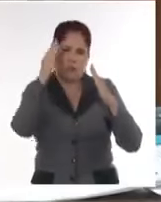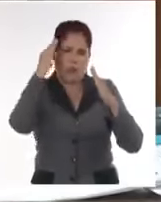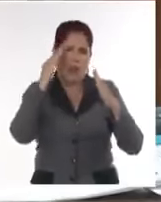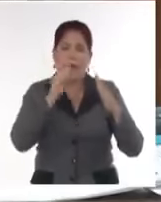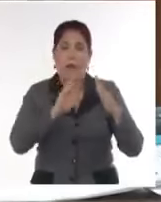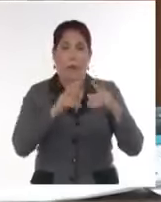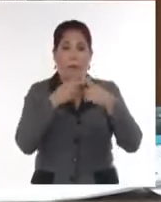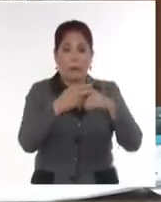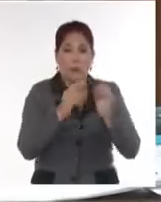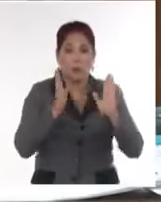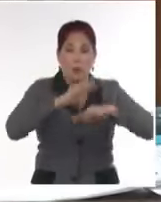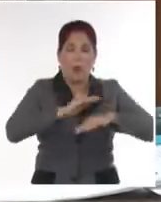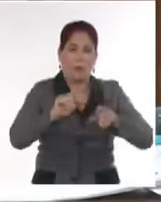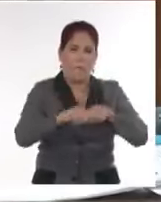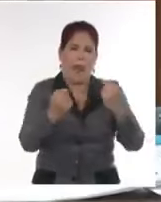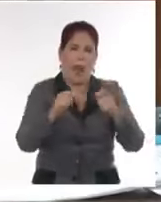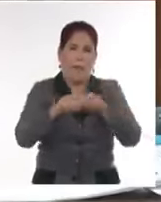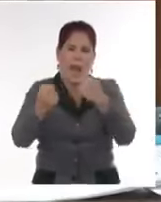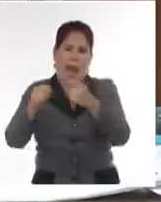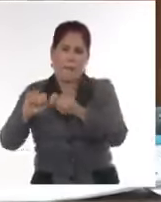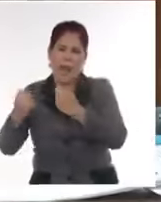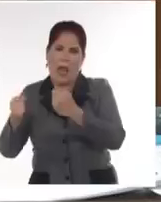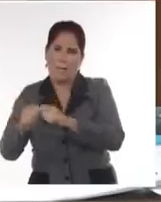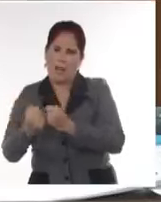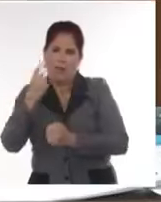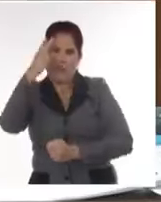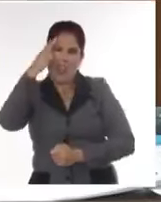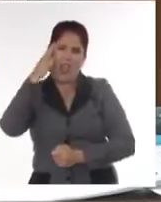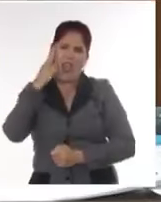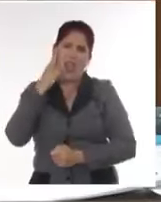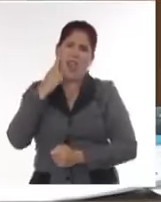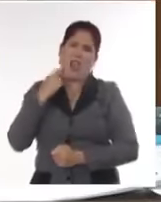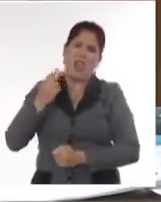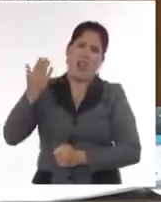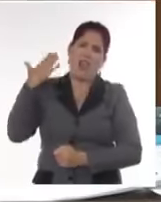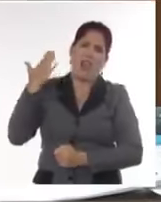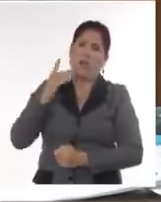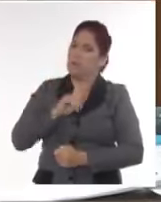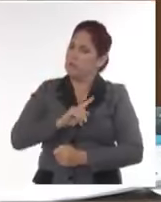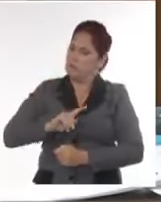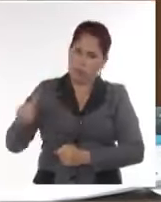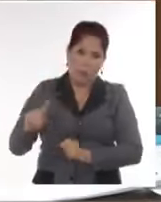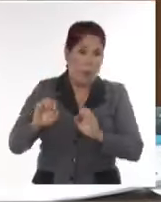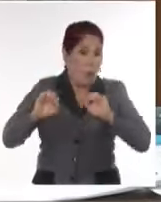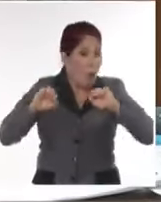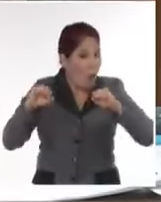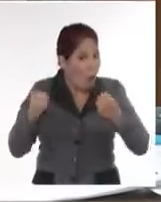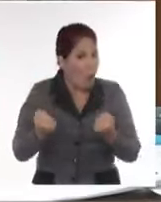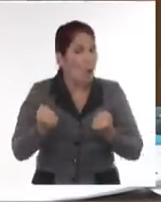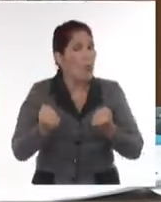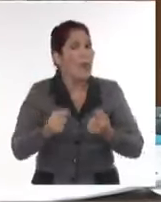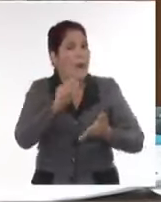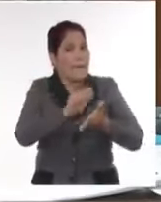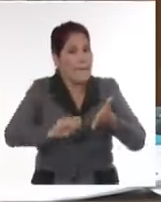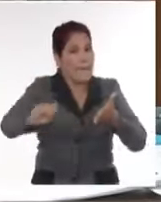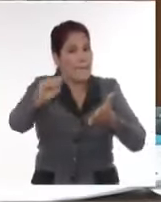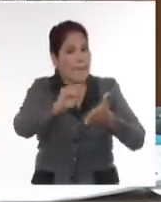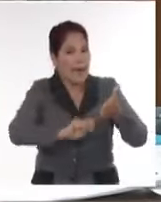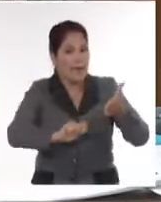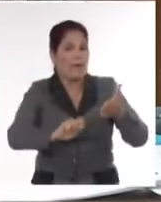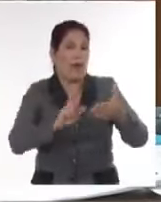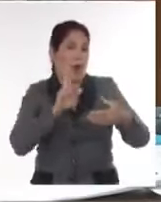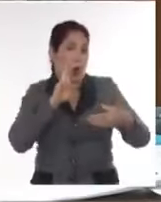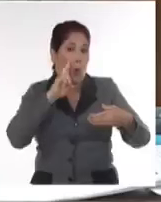que ya bastantes años de explotación tienen y bastante mal estado técnico tienen por los años de explotación, y el combustible con